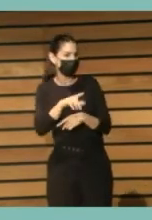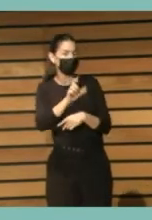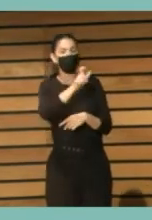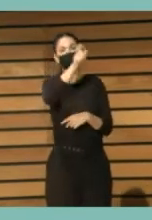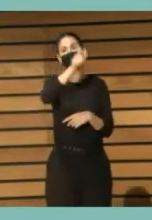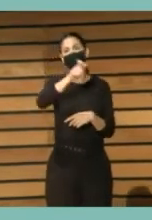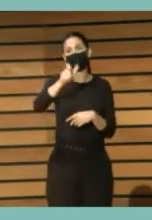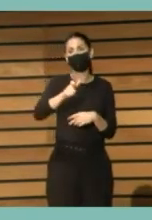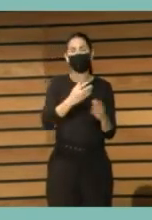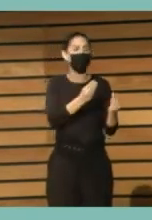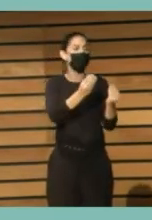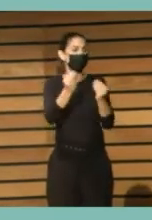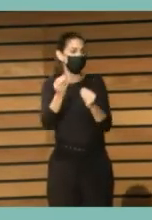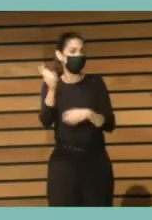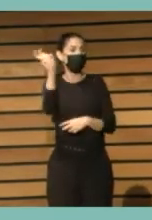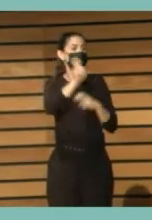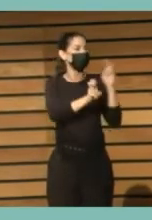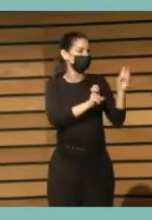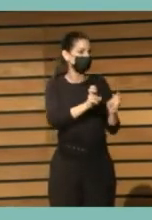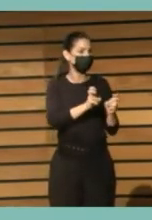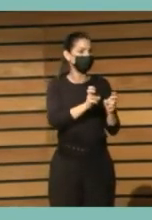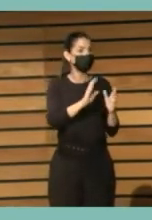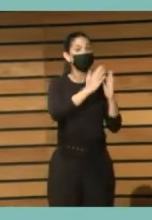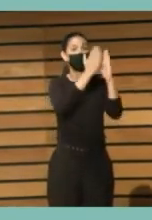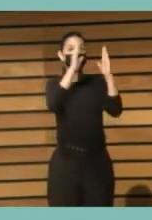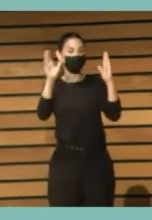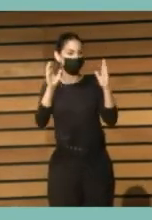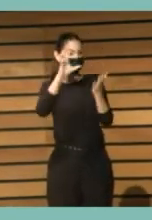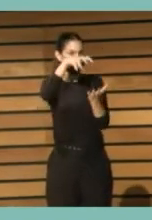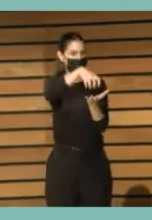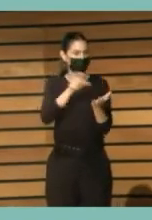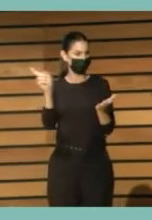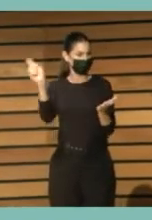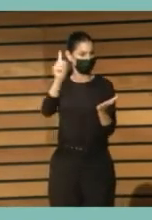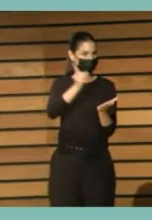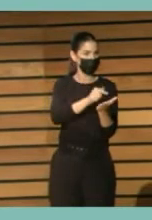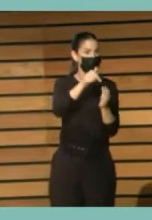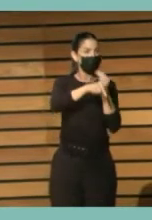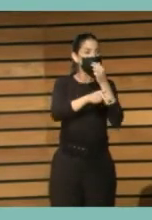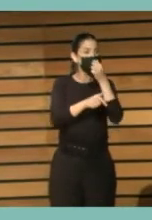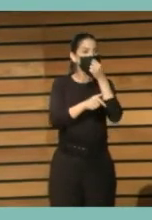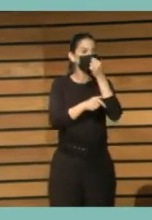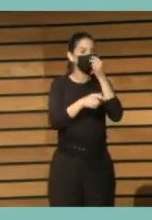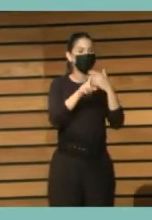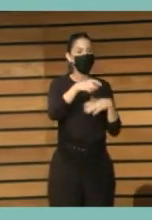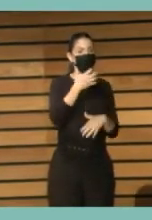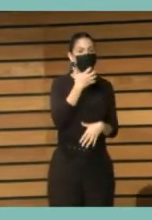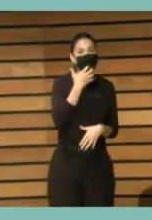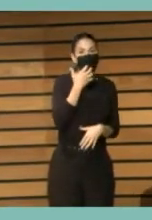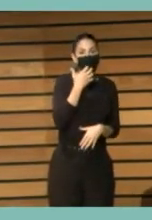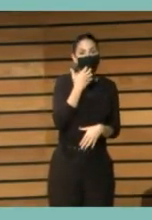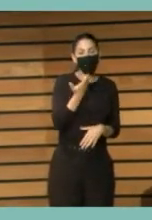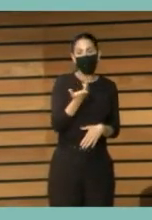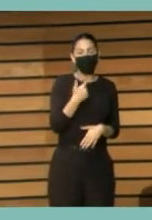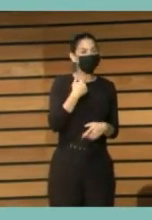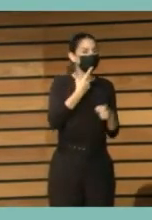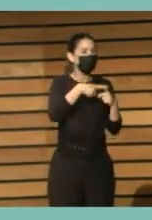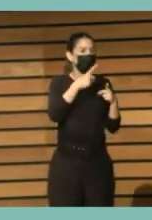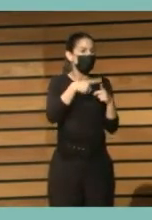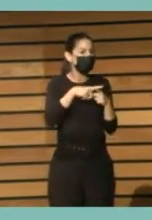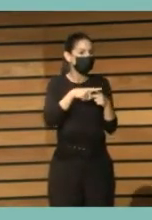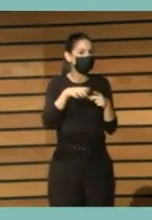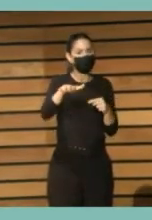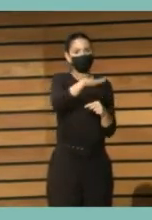a la biblioteca en busca de algo que en sus entornos no consiguen. Y hablo ahora de personas, o sea,